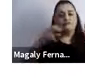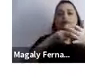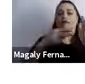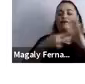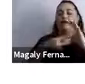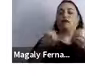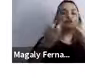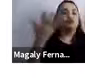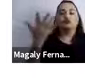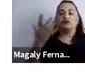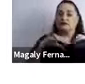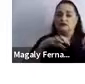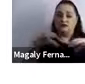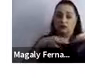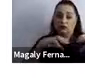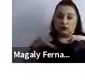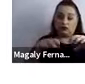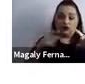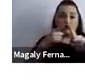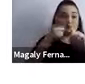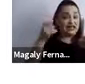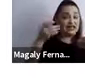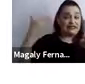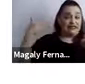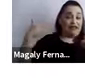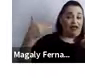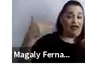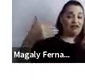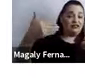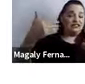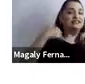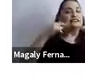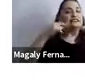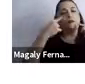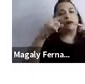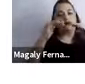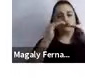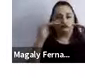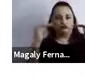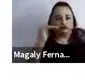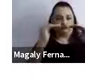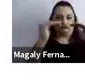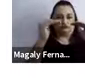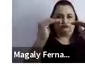muchas actuaciones que desde entonces se han verticalizado mucho en la salud, a mi juicio.